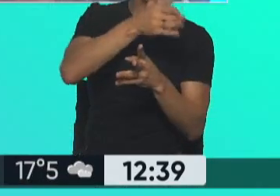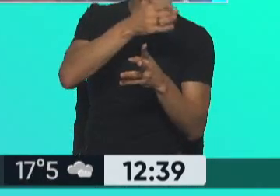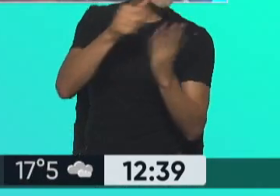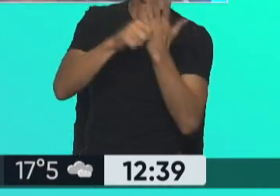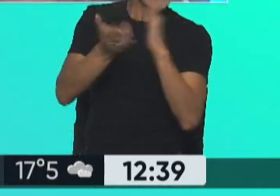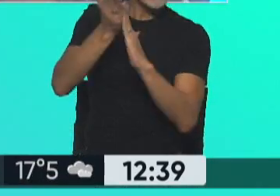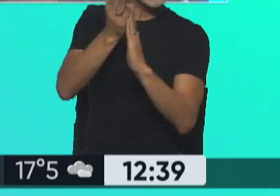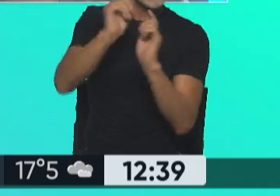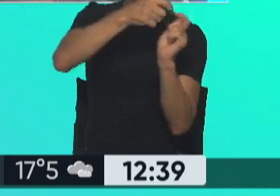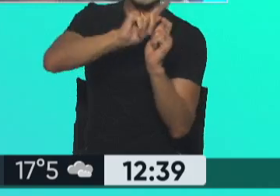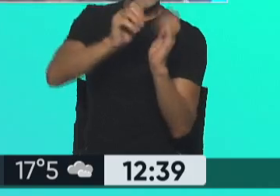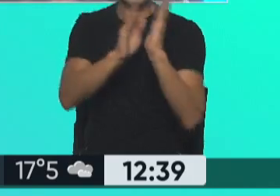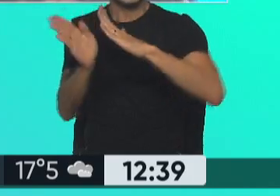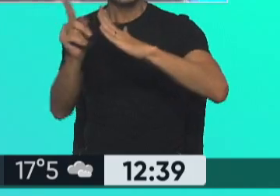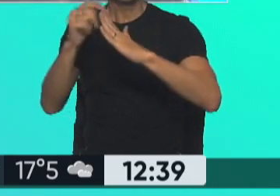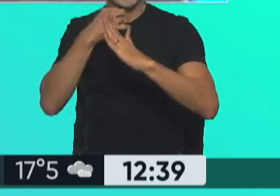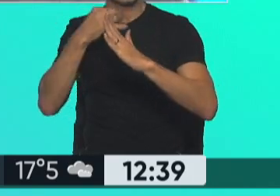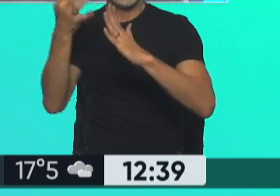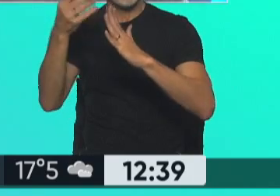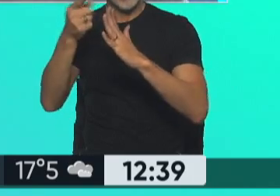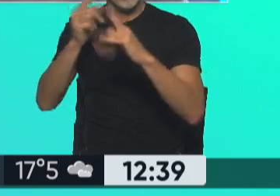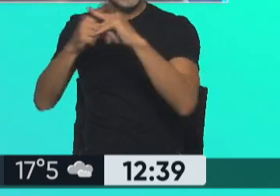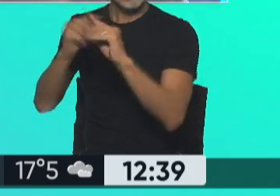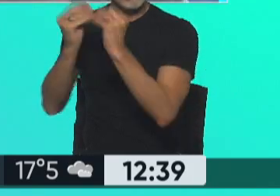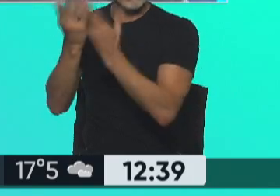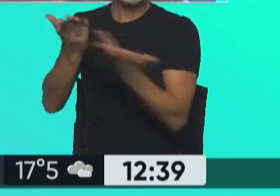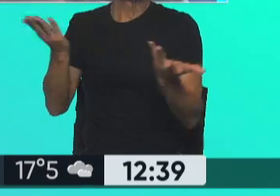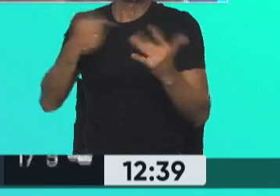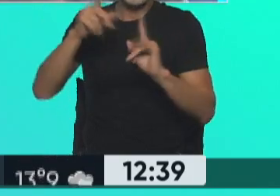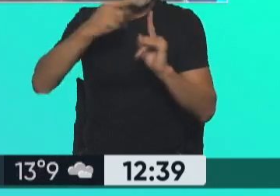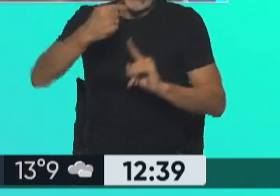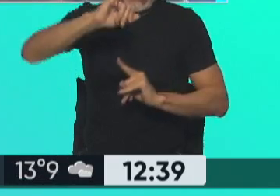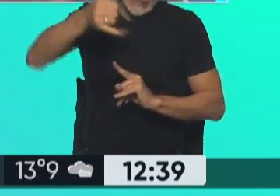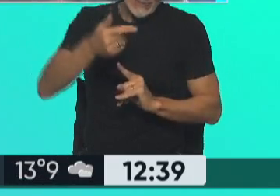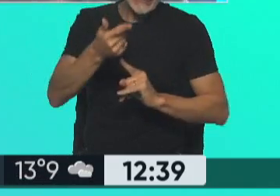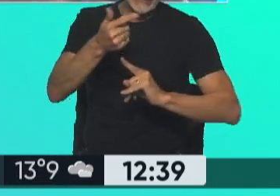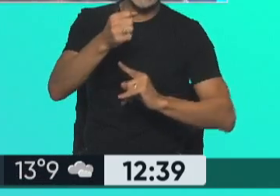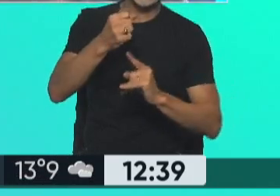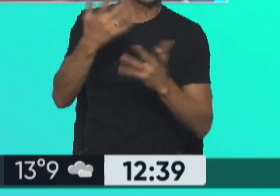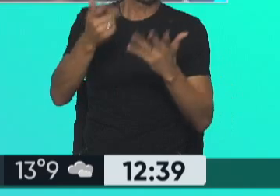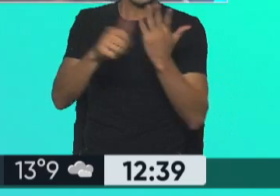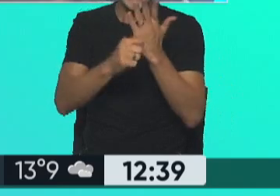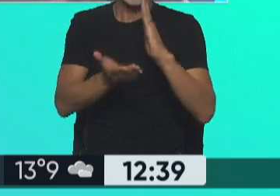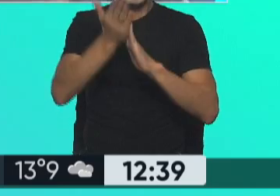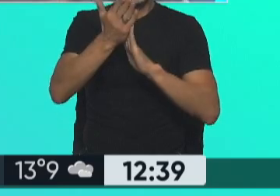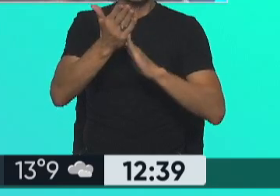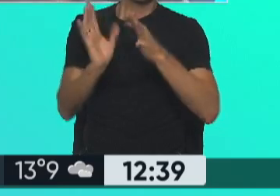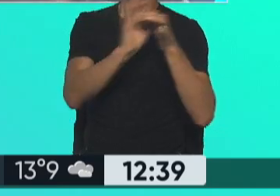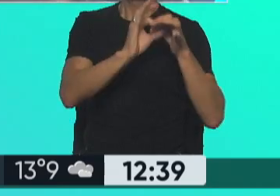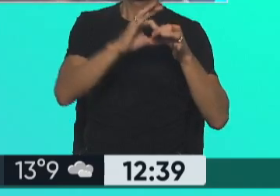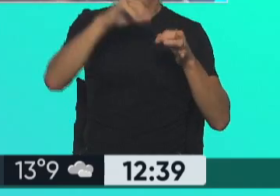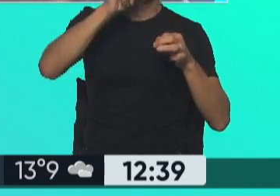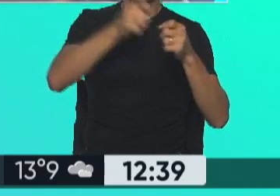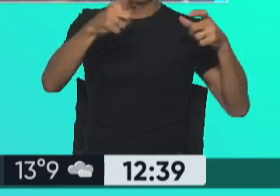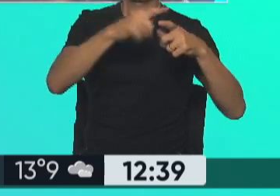afectó el índice algunos anticipan que hay un impacto en alimentación en el rubro de alimentación ya